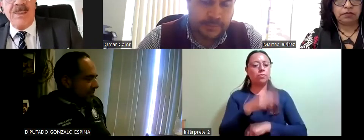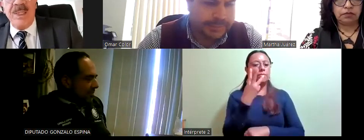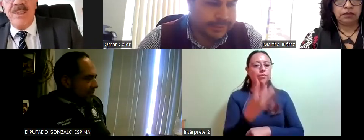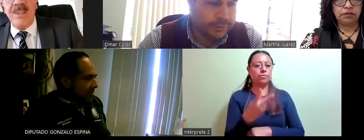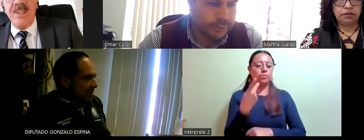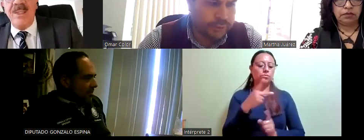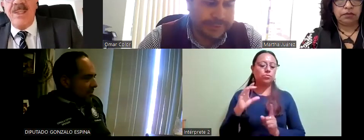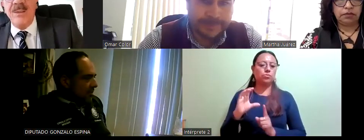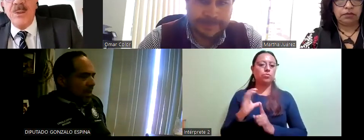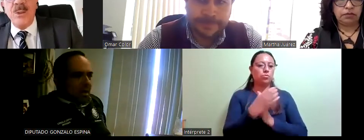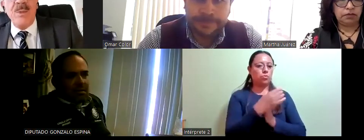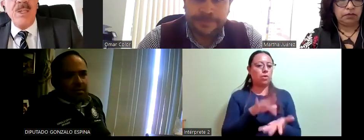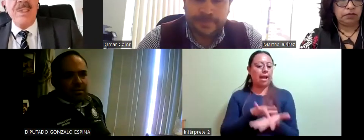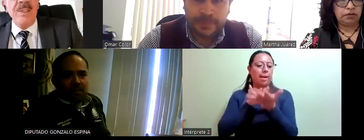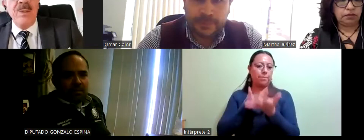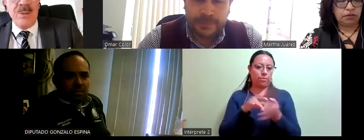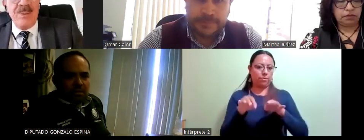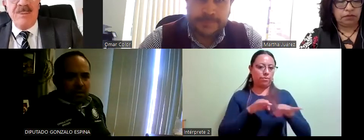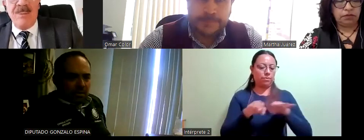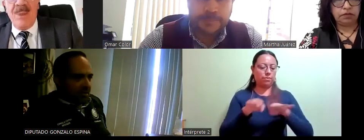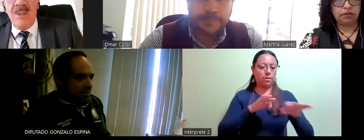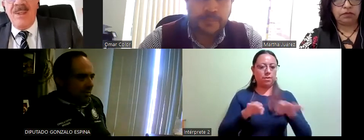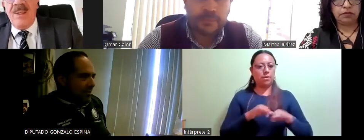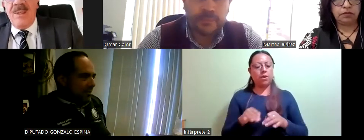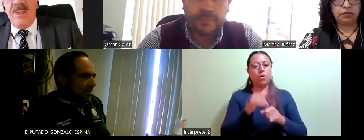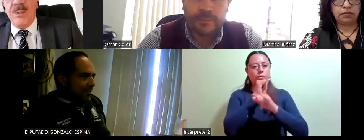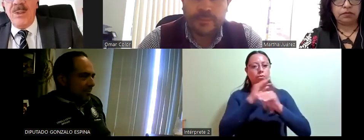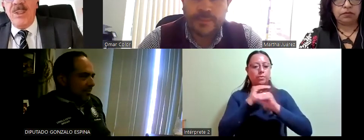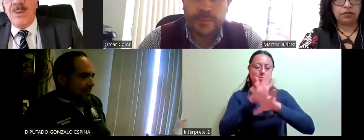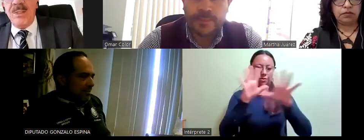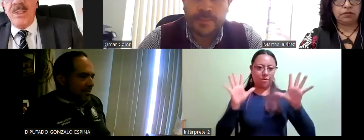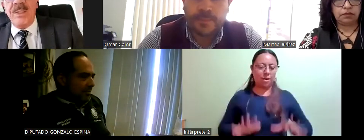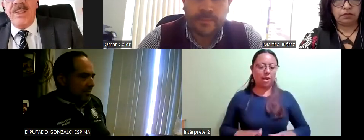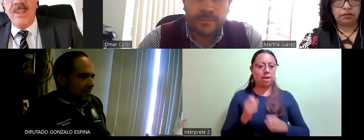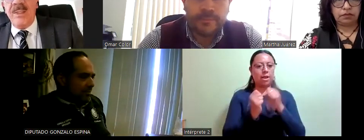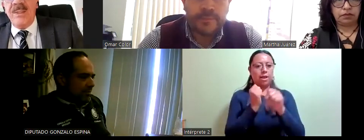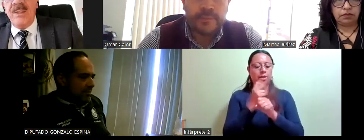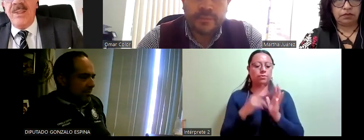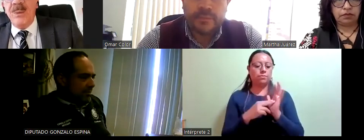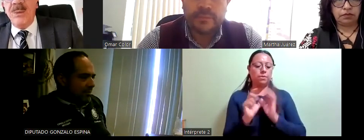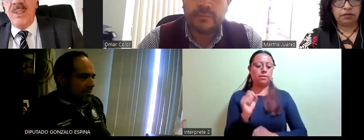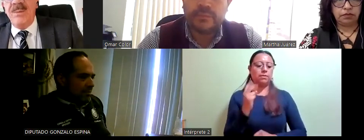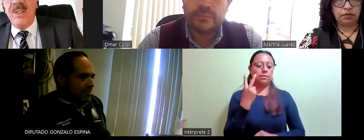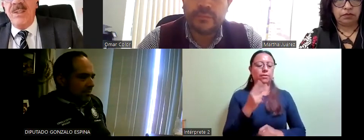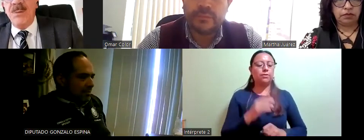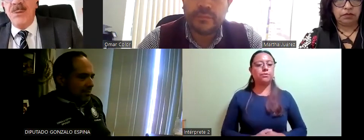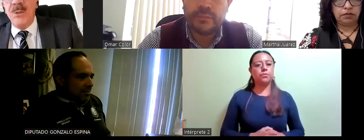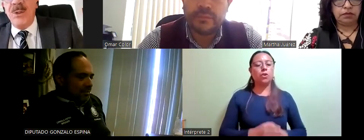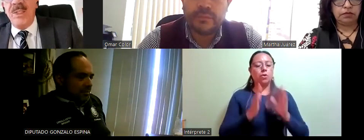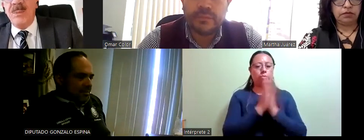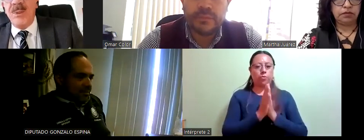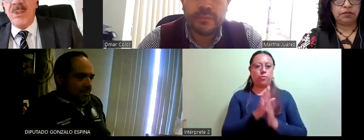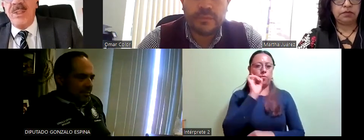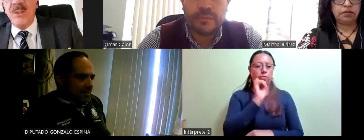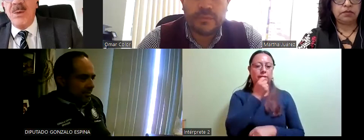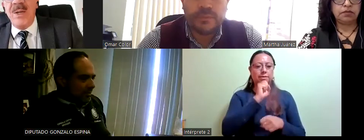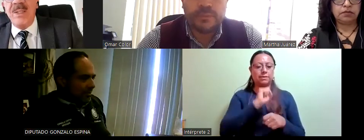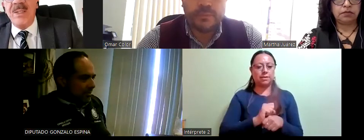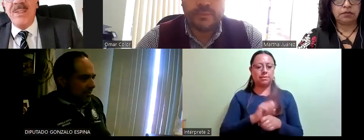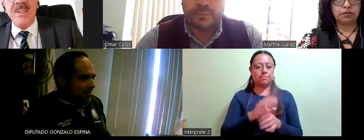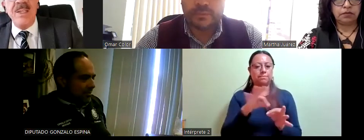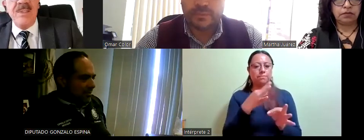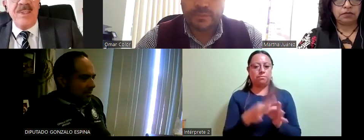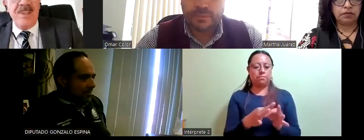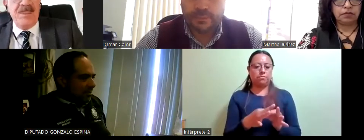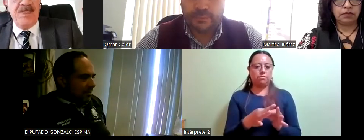de Transparencia del año 2022. Le solicito a la Secretaría Ejecutiva en funciones proceda a tomar